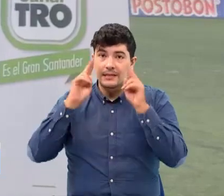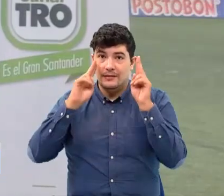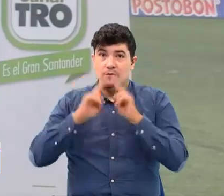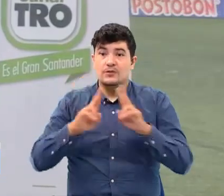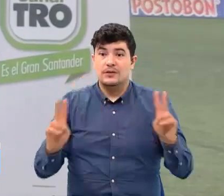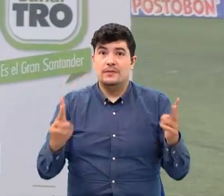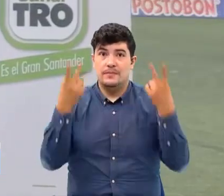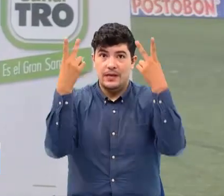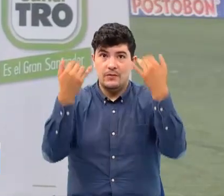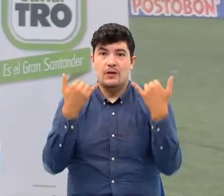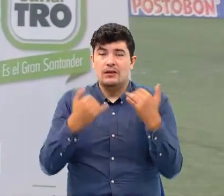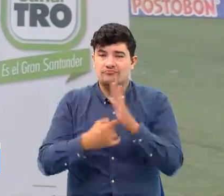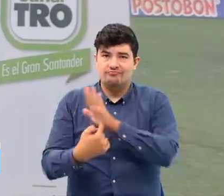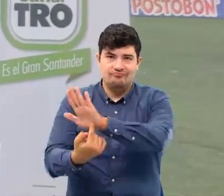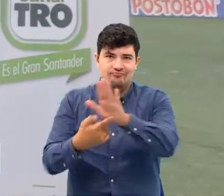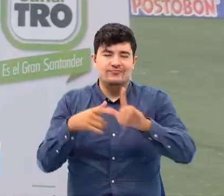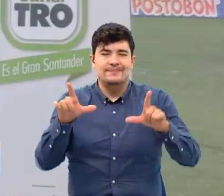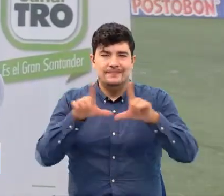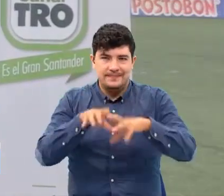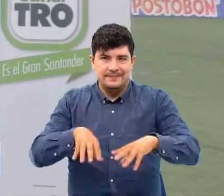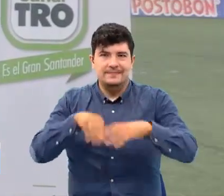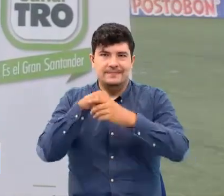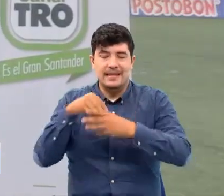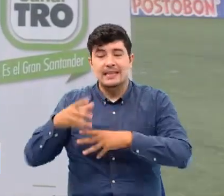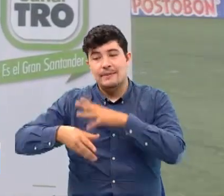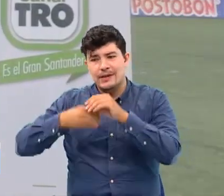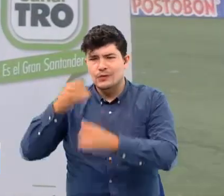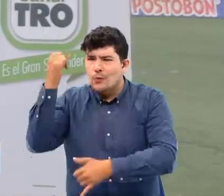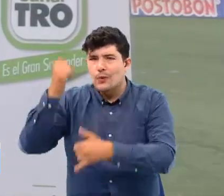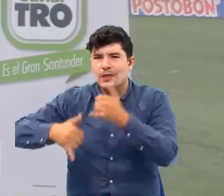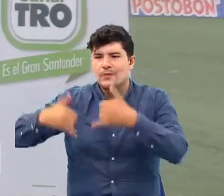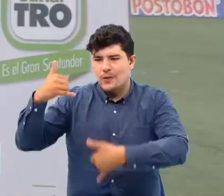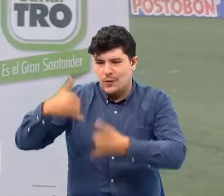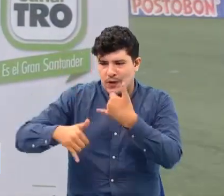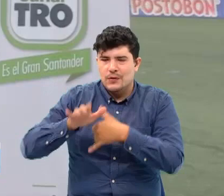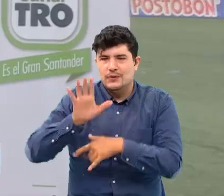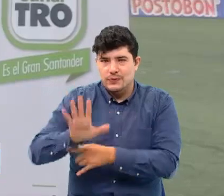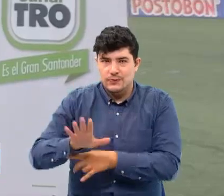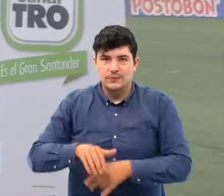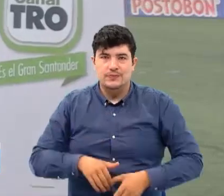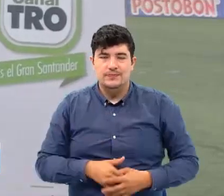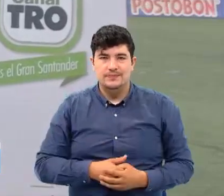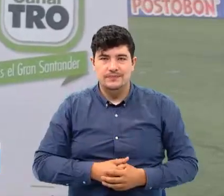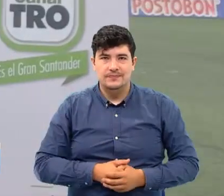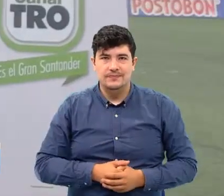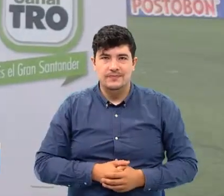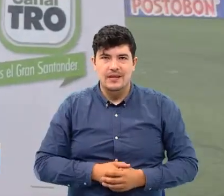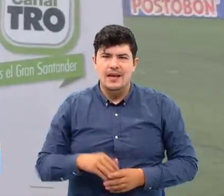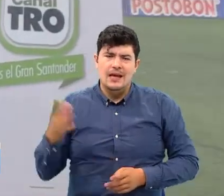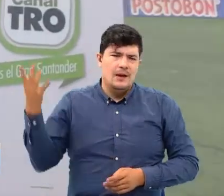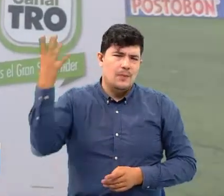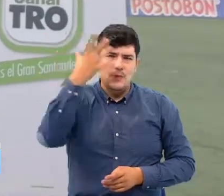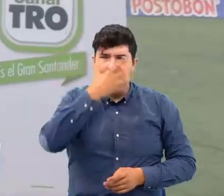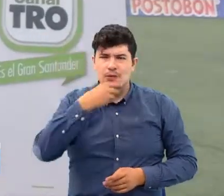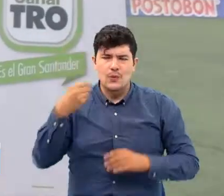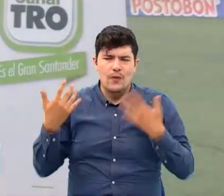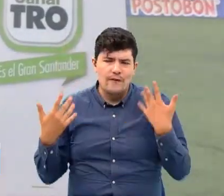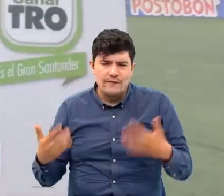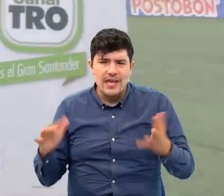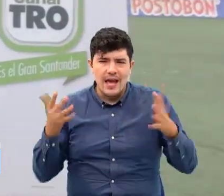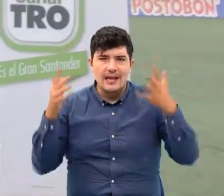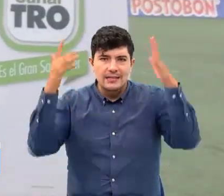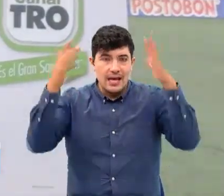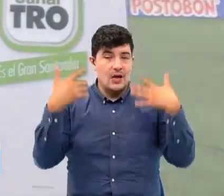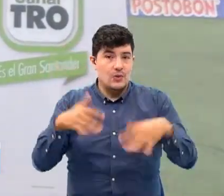directo con la pantalla del canal tro a través de la final del certamen y demás es una muy bonita fiesta entonces la que tendremos